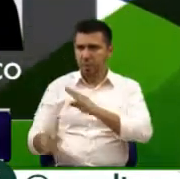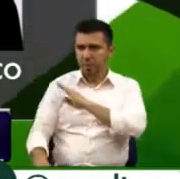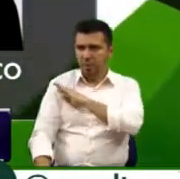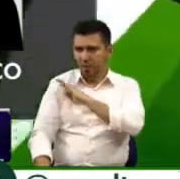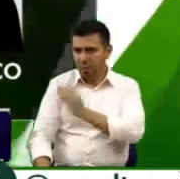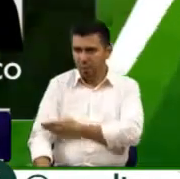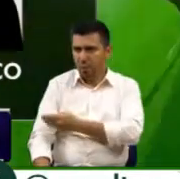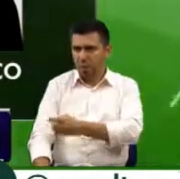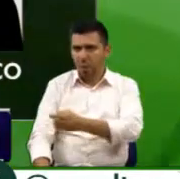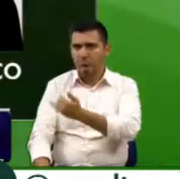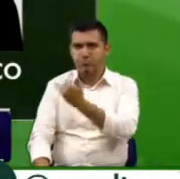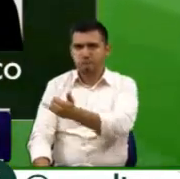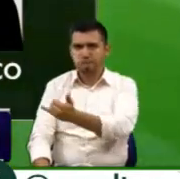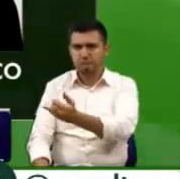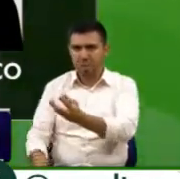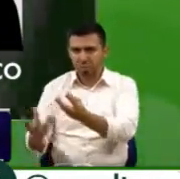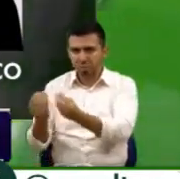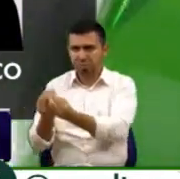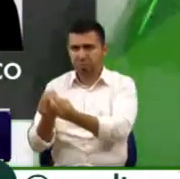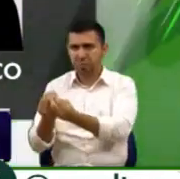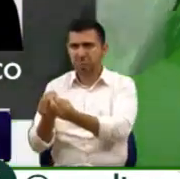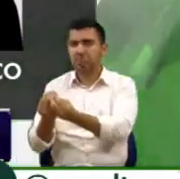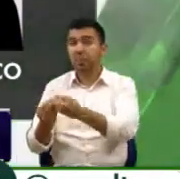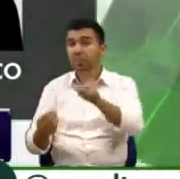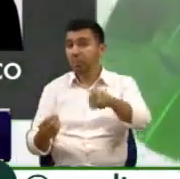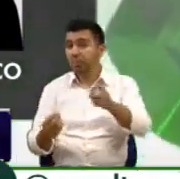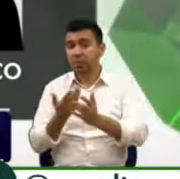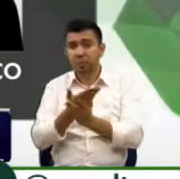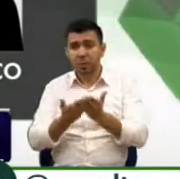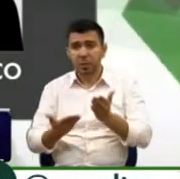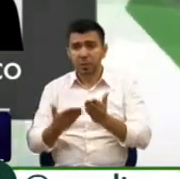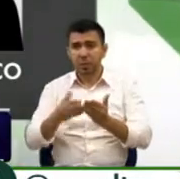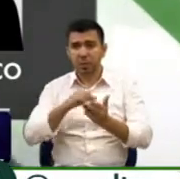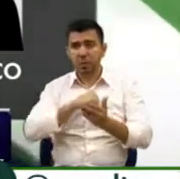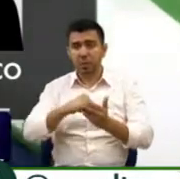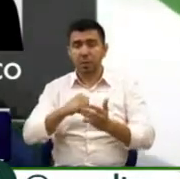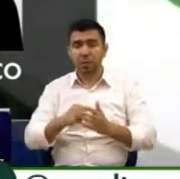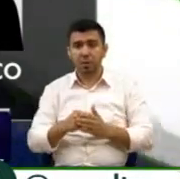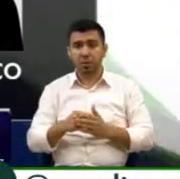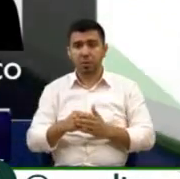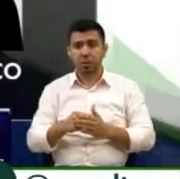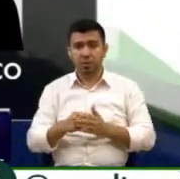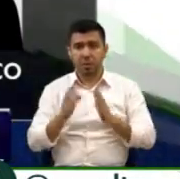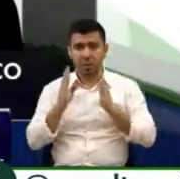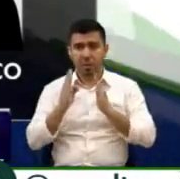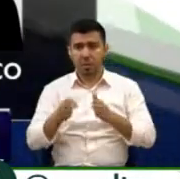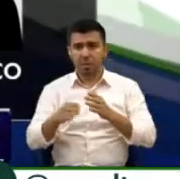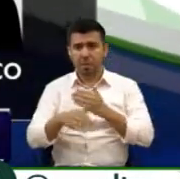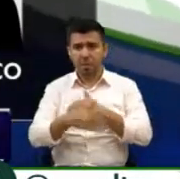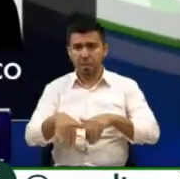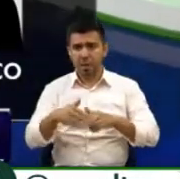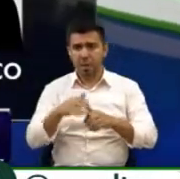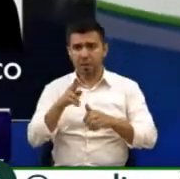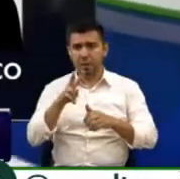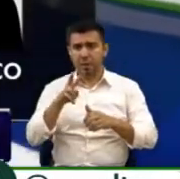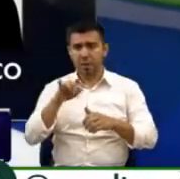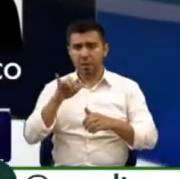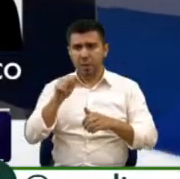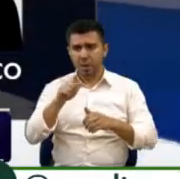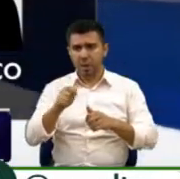ahí, que estamos exigiendo nuestros derechos. Por lo tanto, las vías principales del país